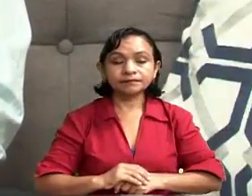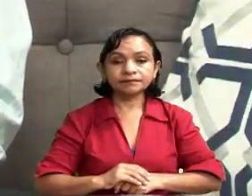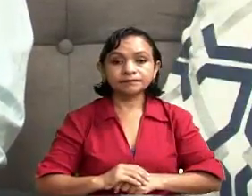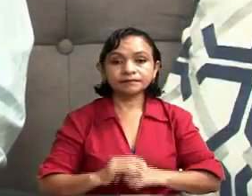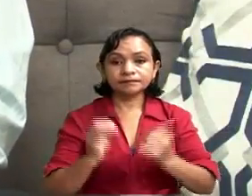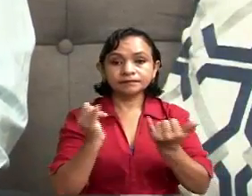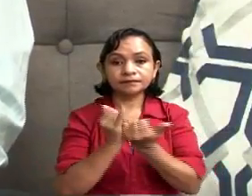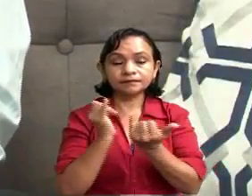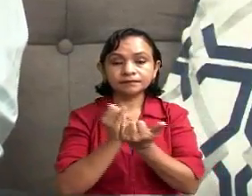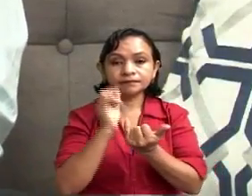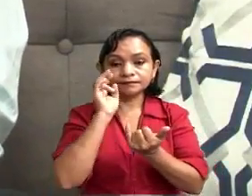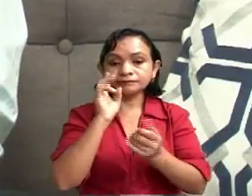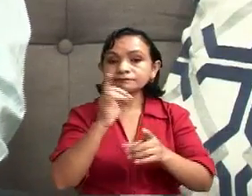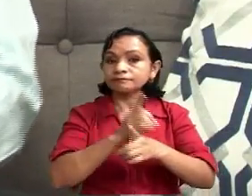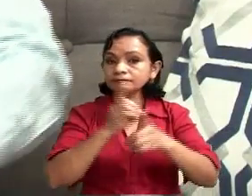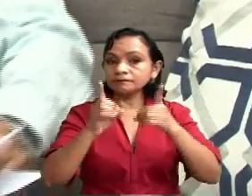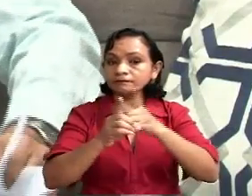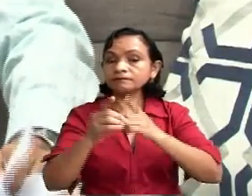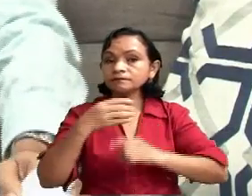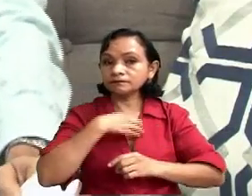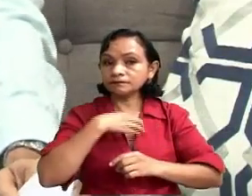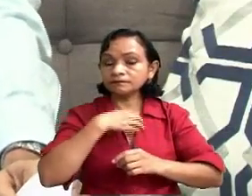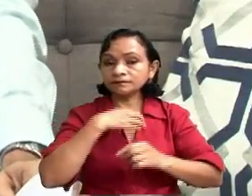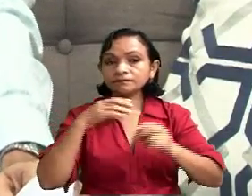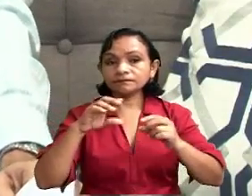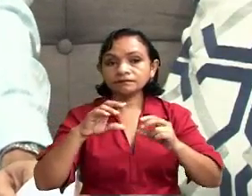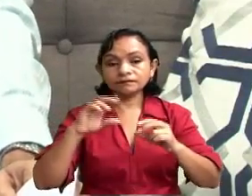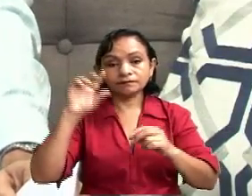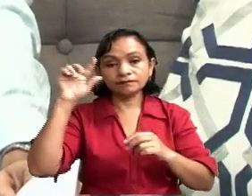también nos hemos visto obligados, así